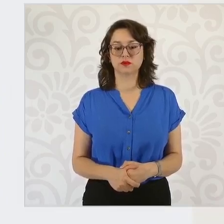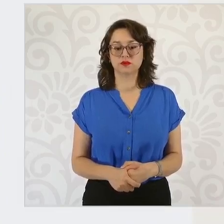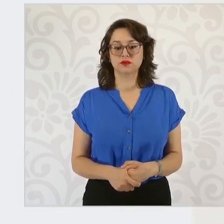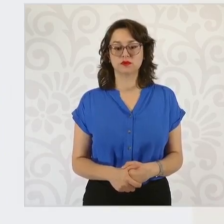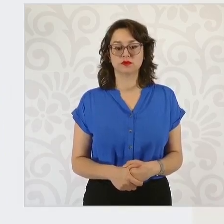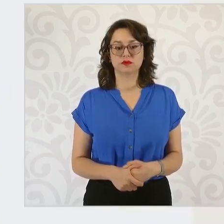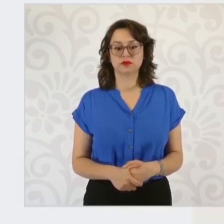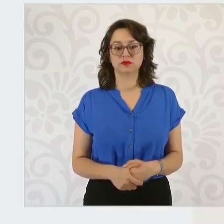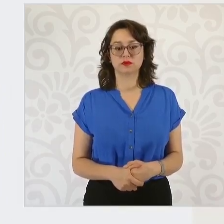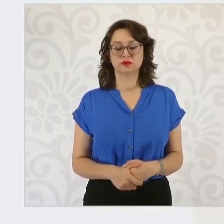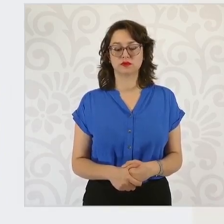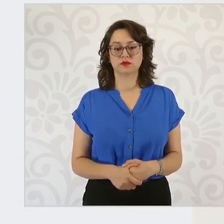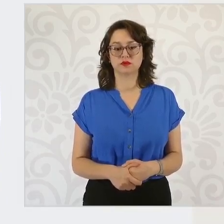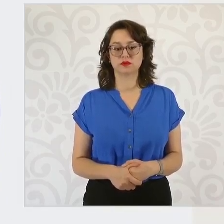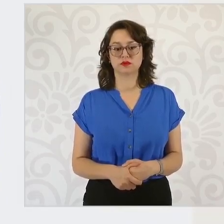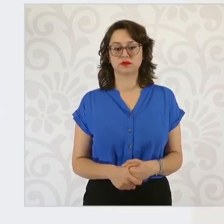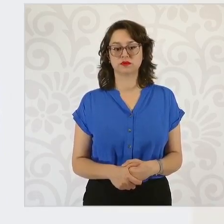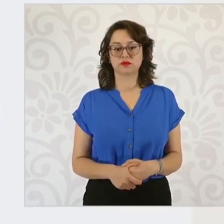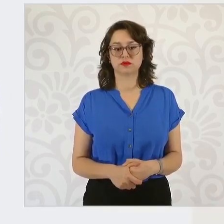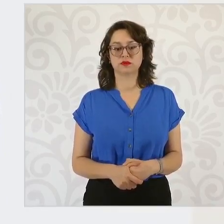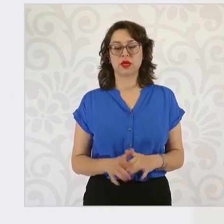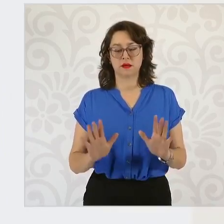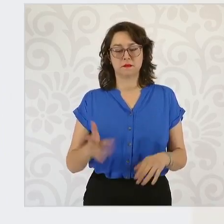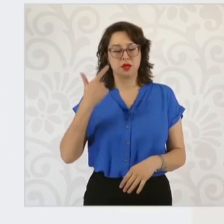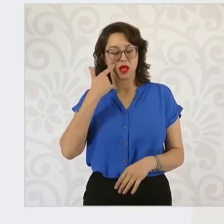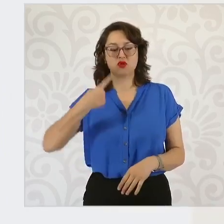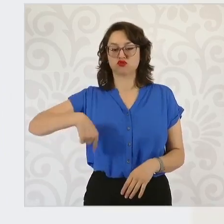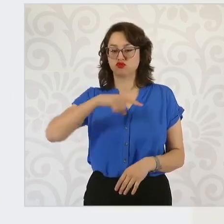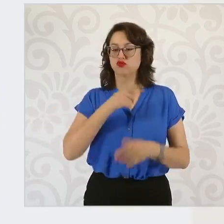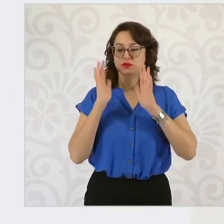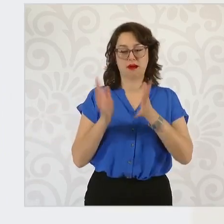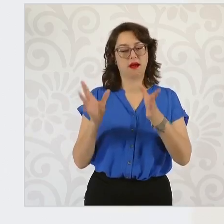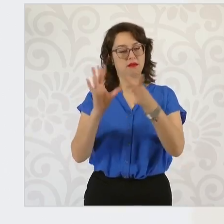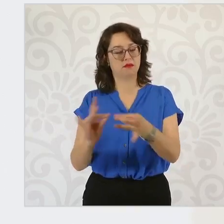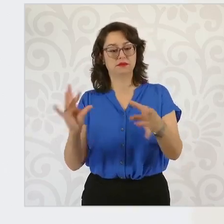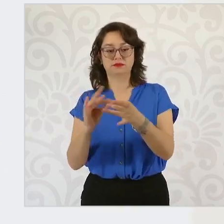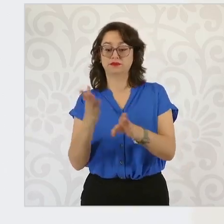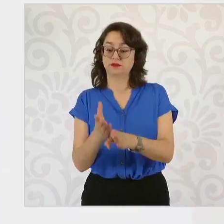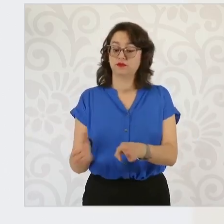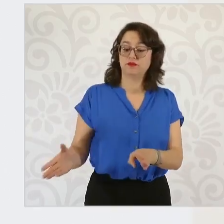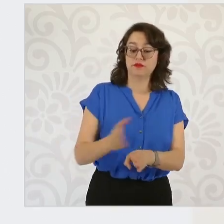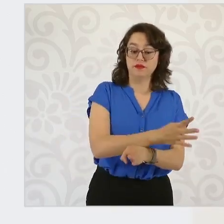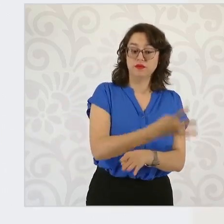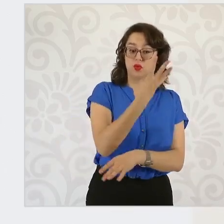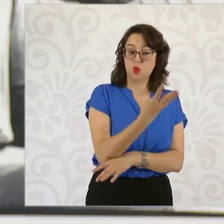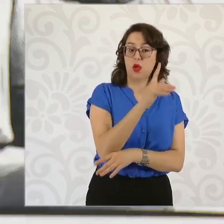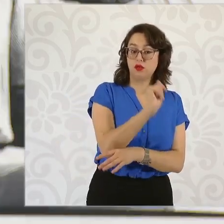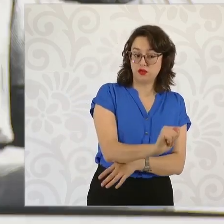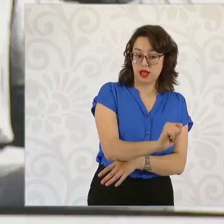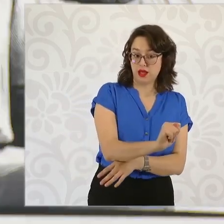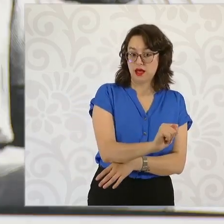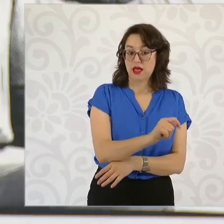el gobierno de la Cuarta Transformación, desde el presidente López Obrador y con nosotros, ha dado a los